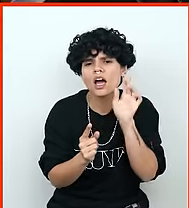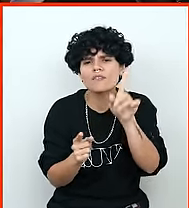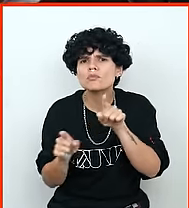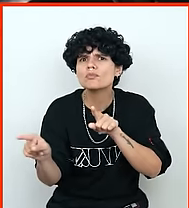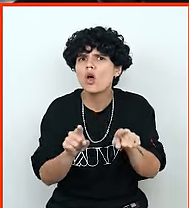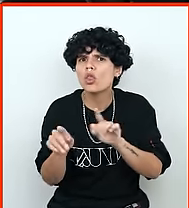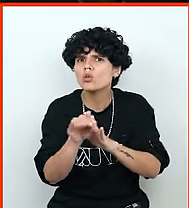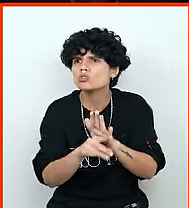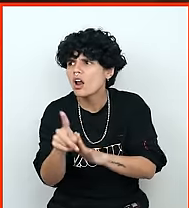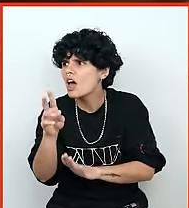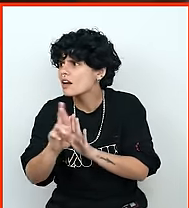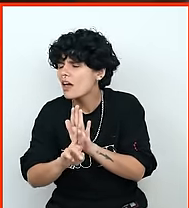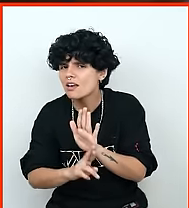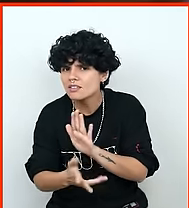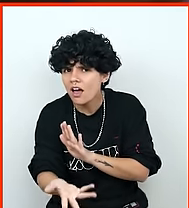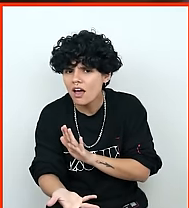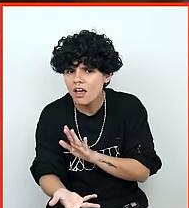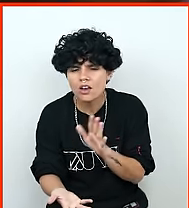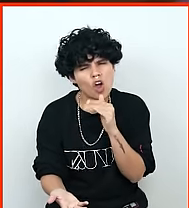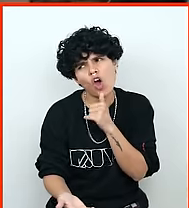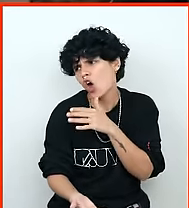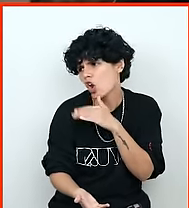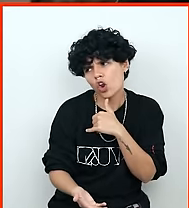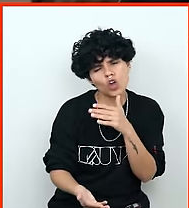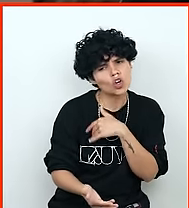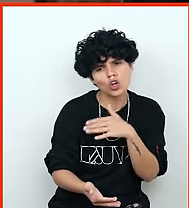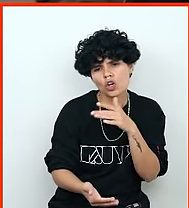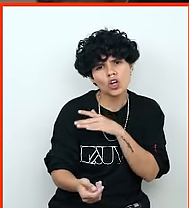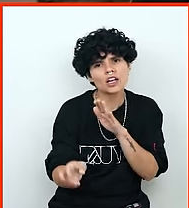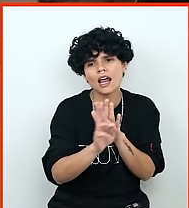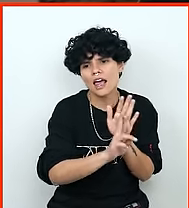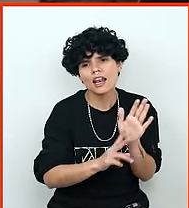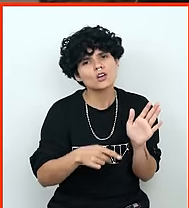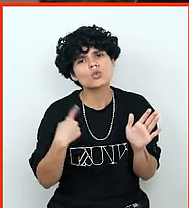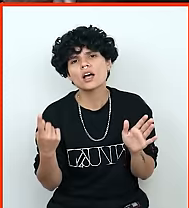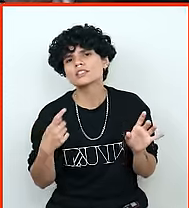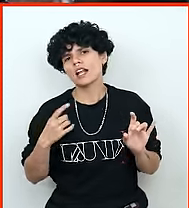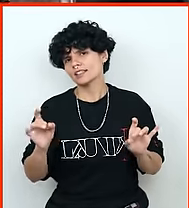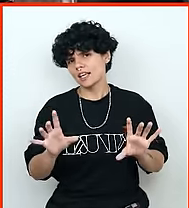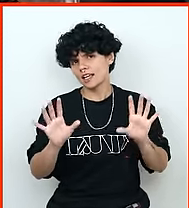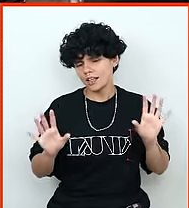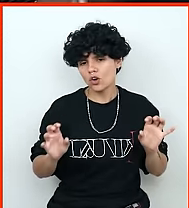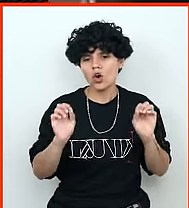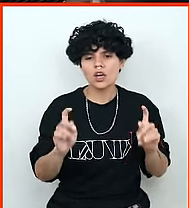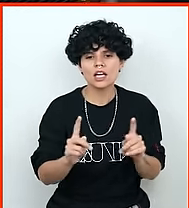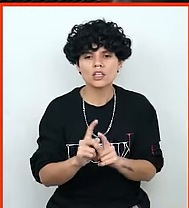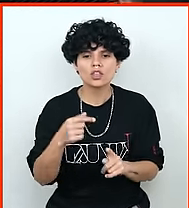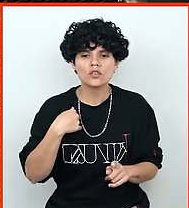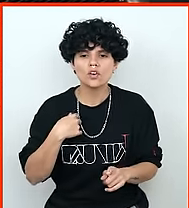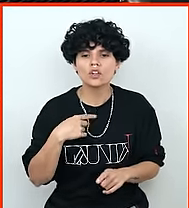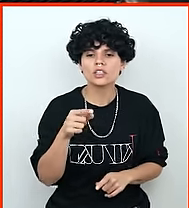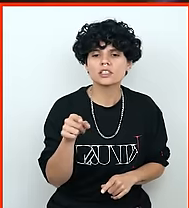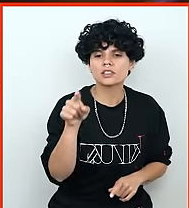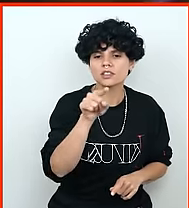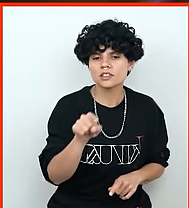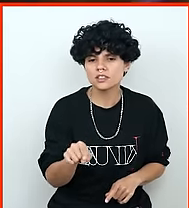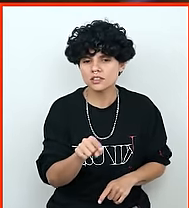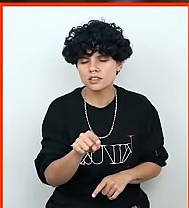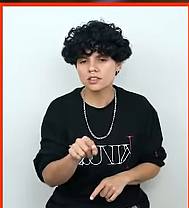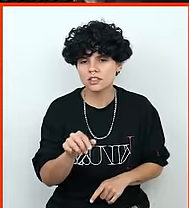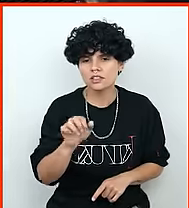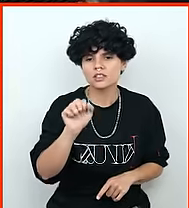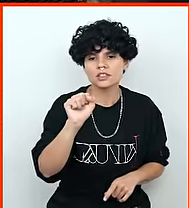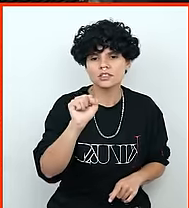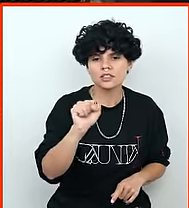ser... Producción, de... ¿tenemos reglas en esta wea? No, no, pues bueno, juego en otro estilo. ¿Van otro estilo? Ya, pues entonces yo te voy con una S, te voy con una